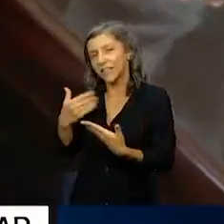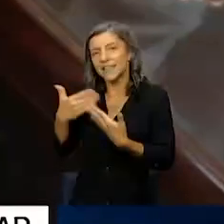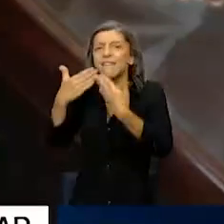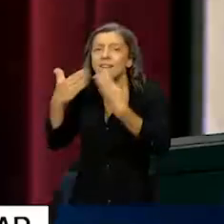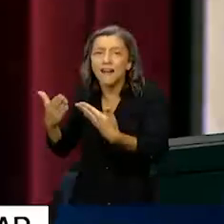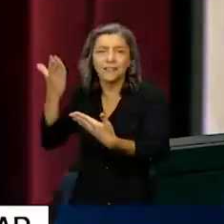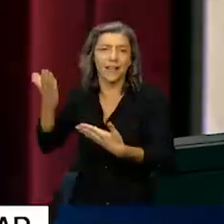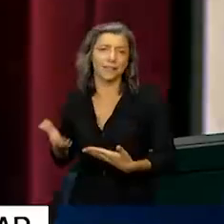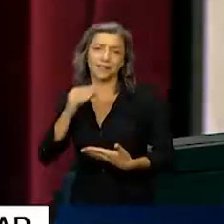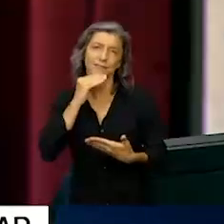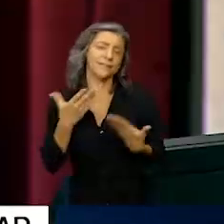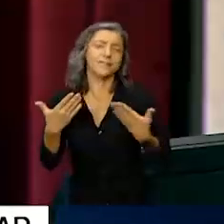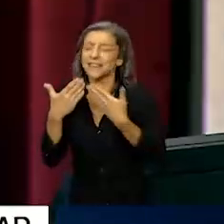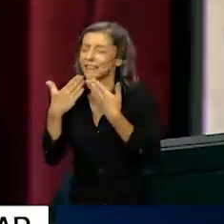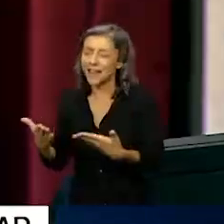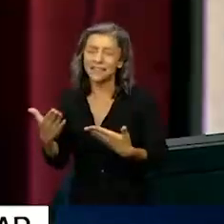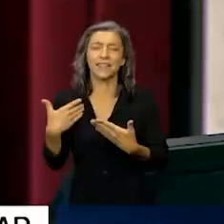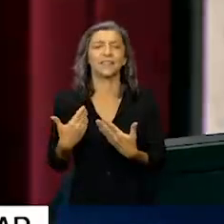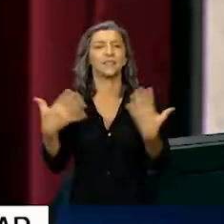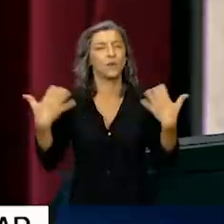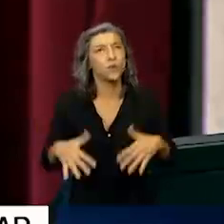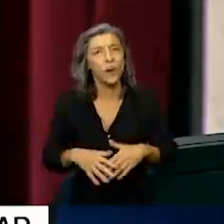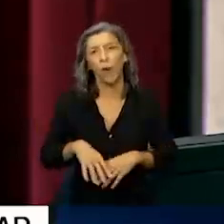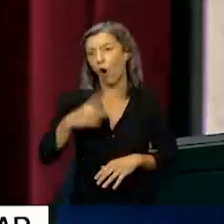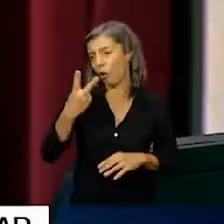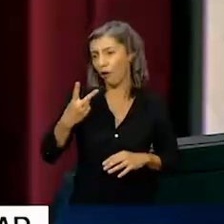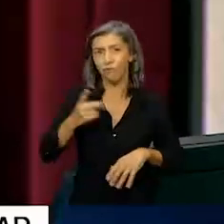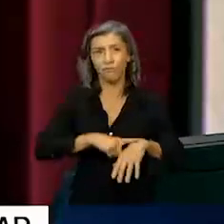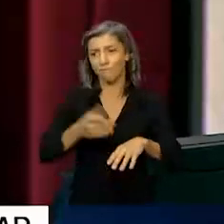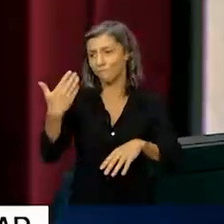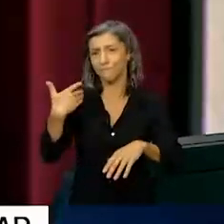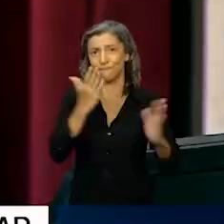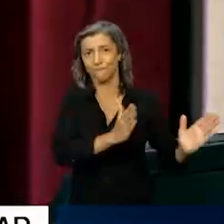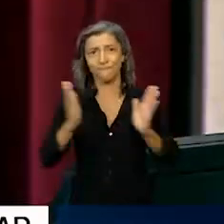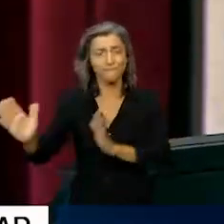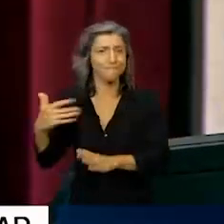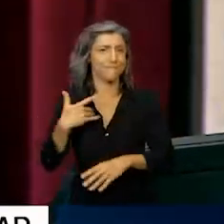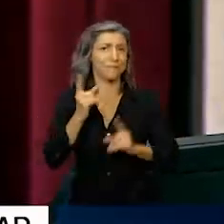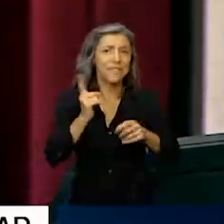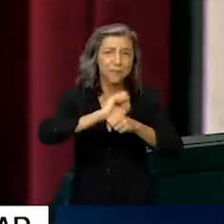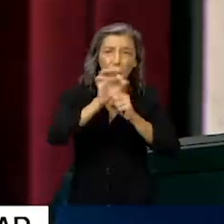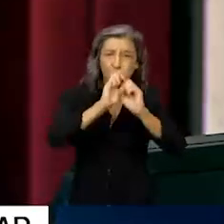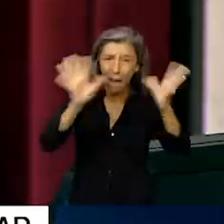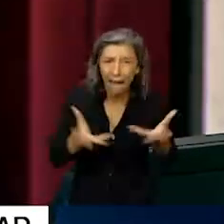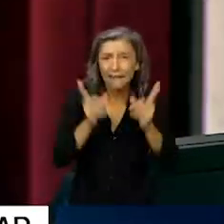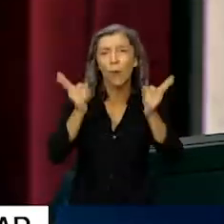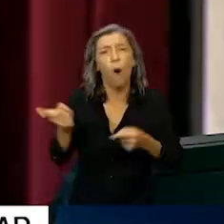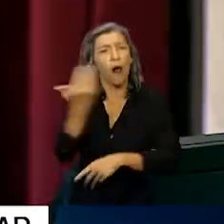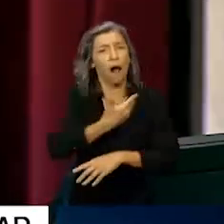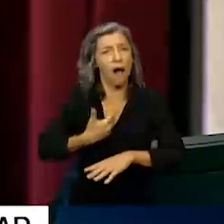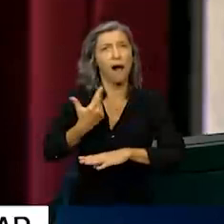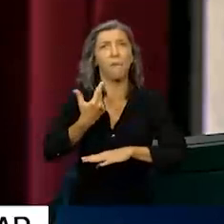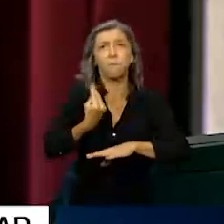templanza que a lo largo de casi dos periodos, pandemia mediante, tuvo para administrar esta